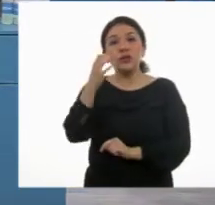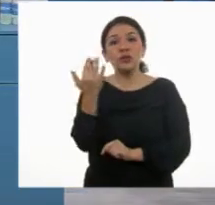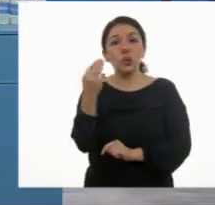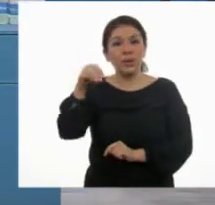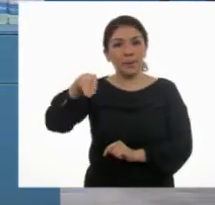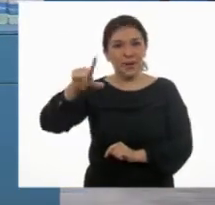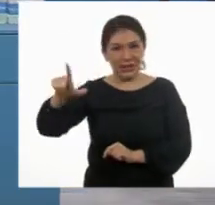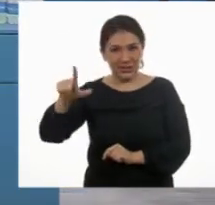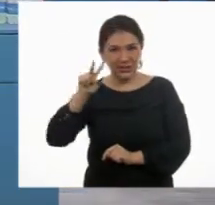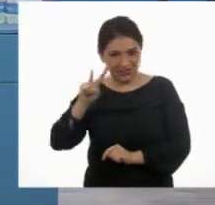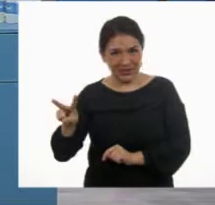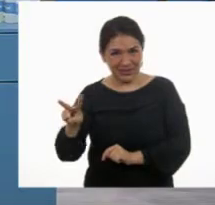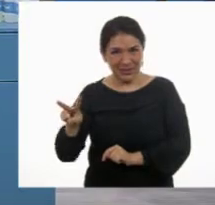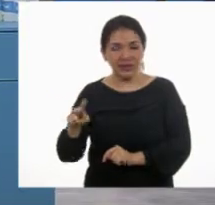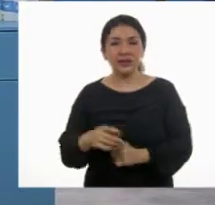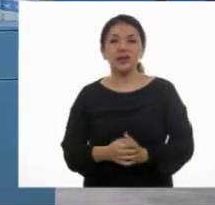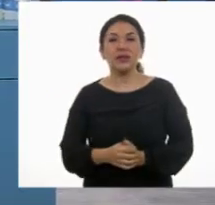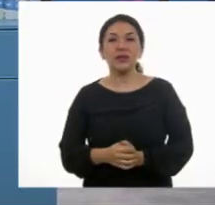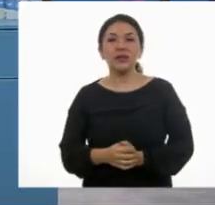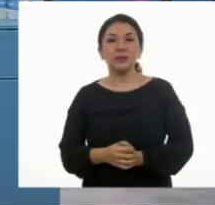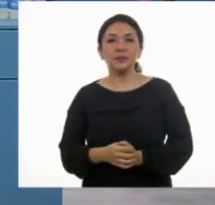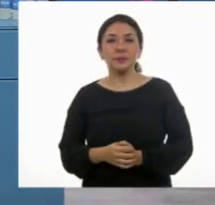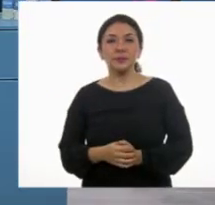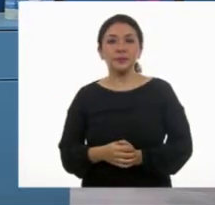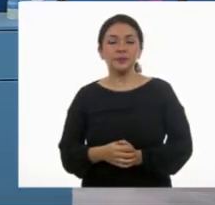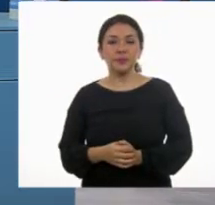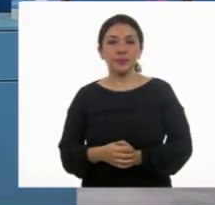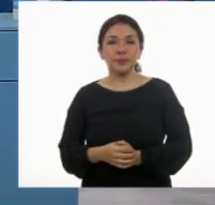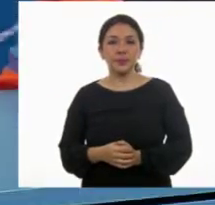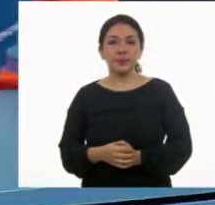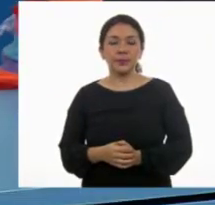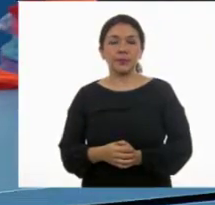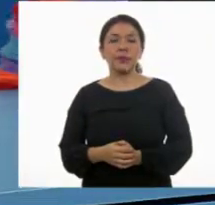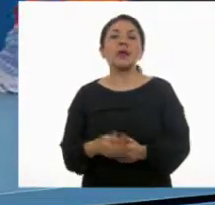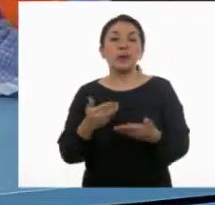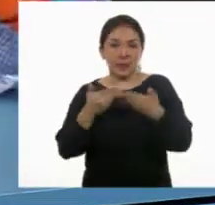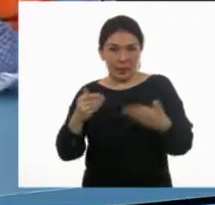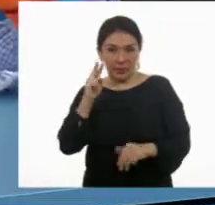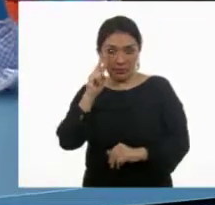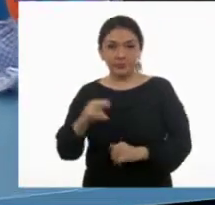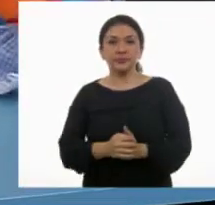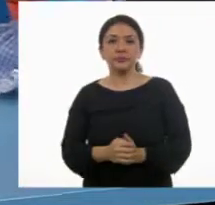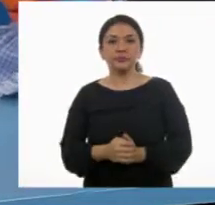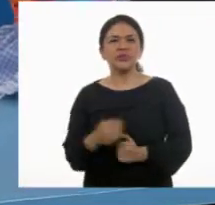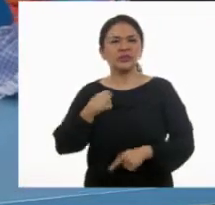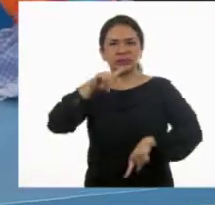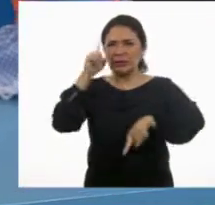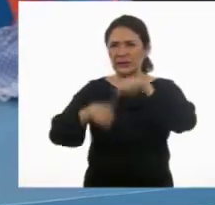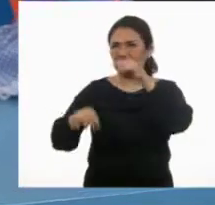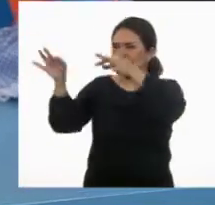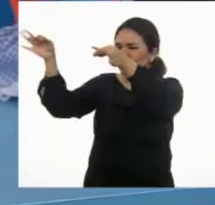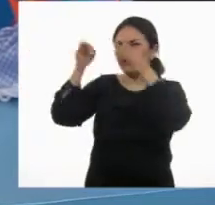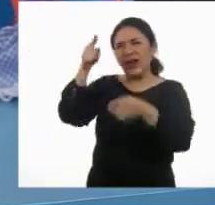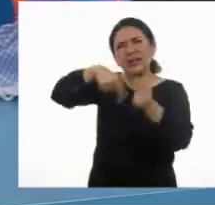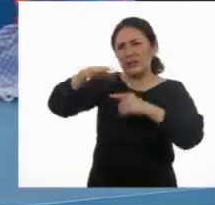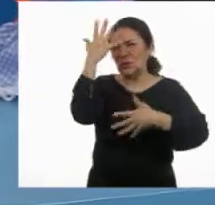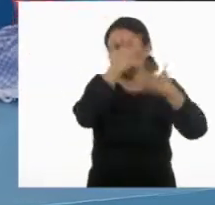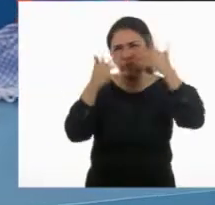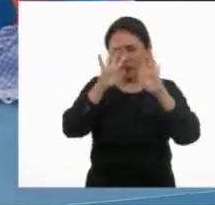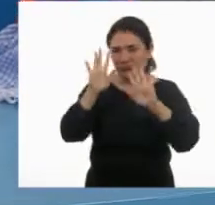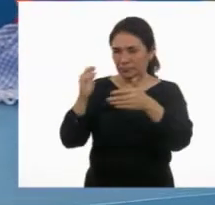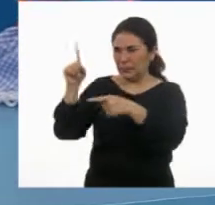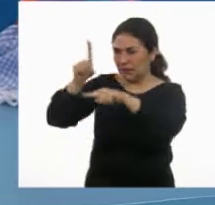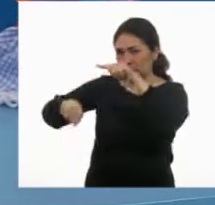750 mililitros, ¿verdad? Exacto, aquí está. Bien. Voy a quitar estos para ya no confundirnos.